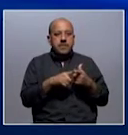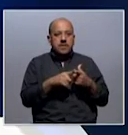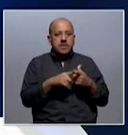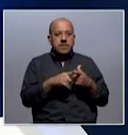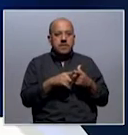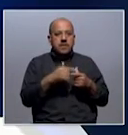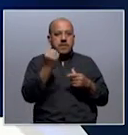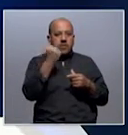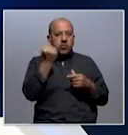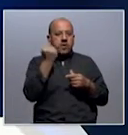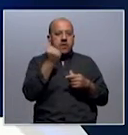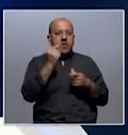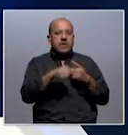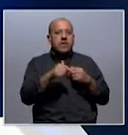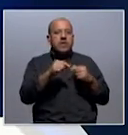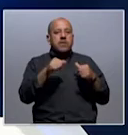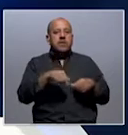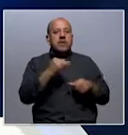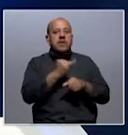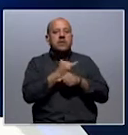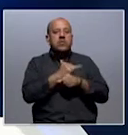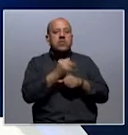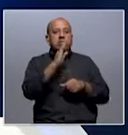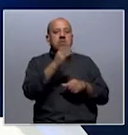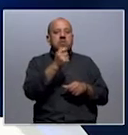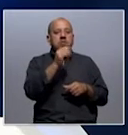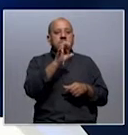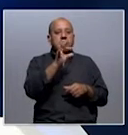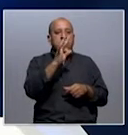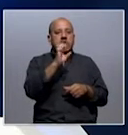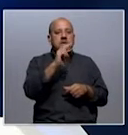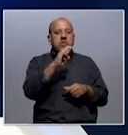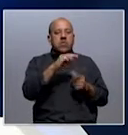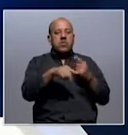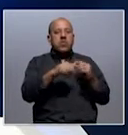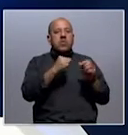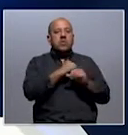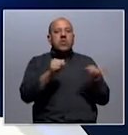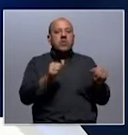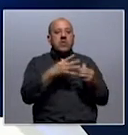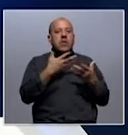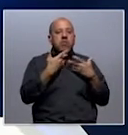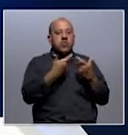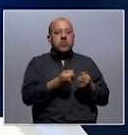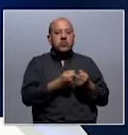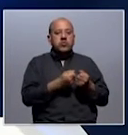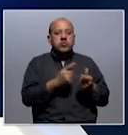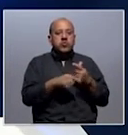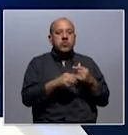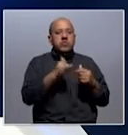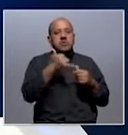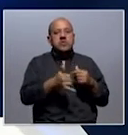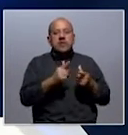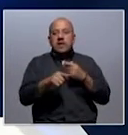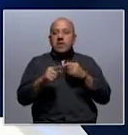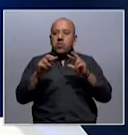además la importancia que tiene también para el instituto pasteur lograr esto lograr el apoyo lograr conseguir y mucho más y todavía si tiene